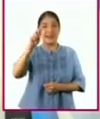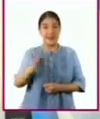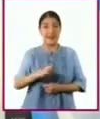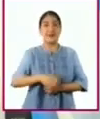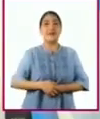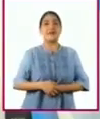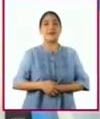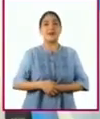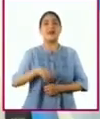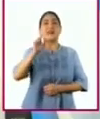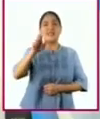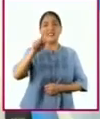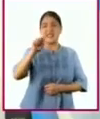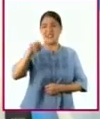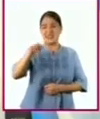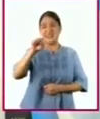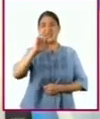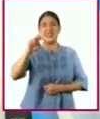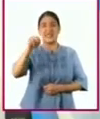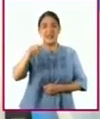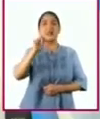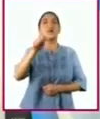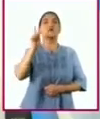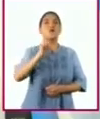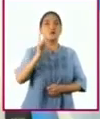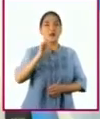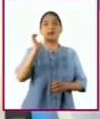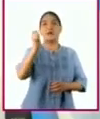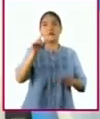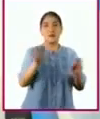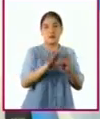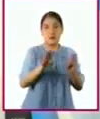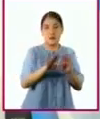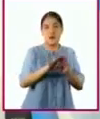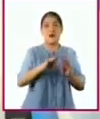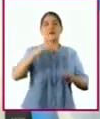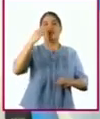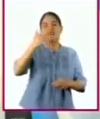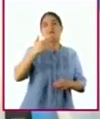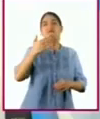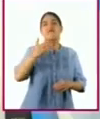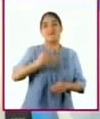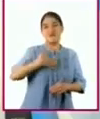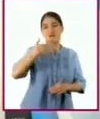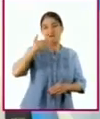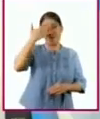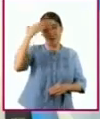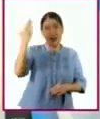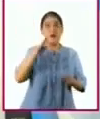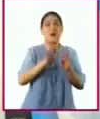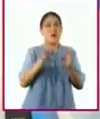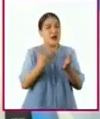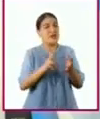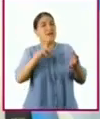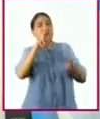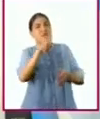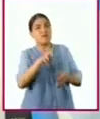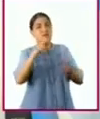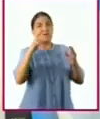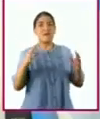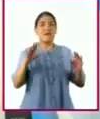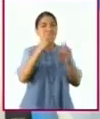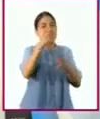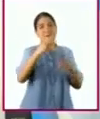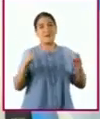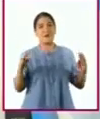Tenzing, el monje budista y su discípulo, el príncipe Dil Bahadur, habían escalado durante días las altas cumbres del norte del